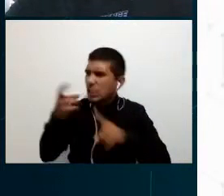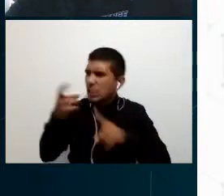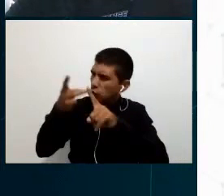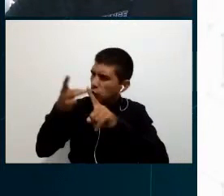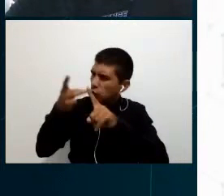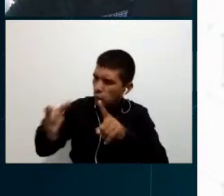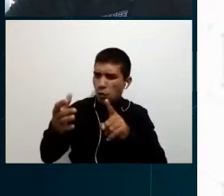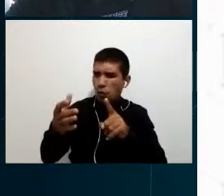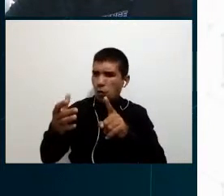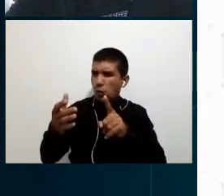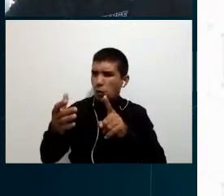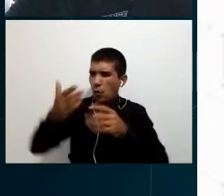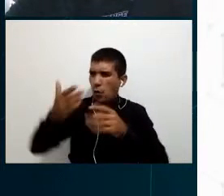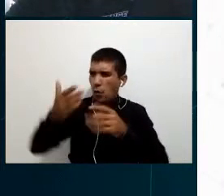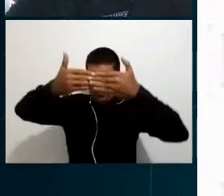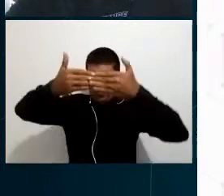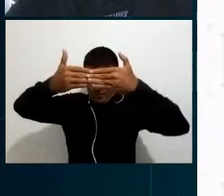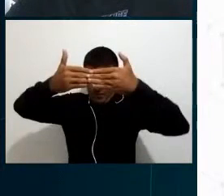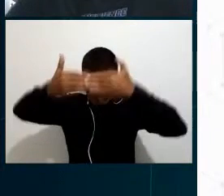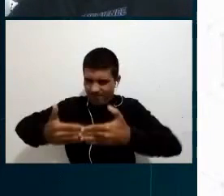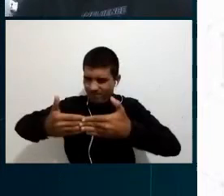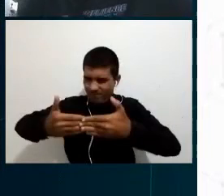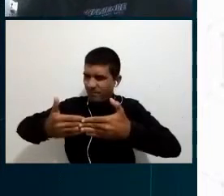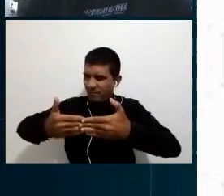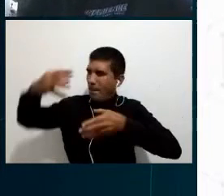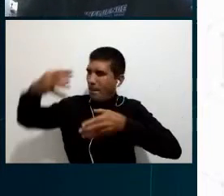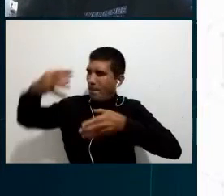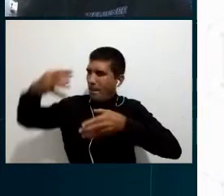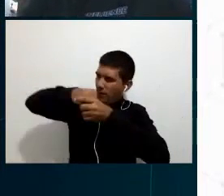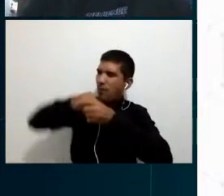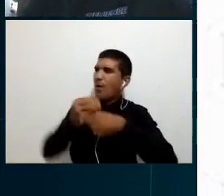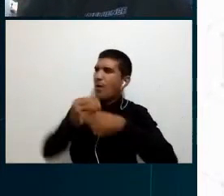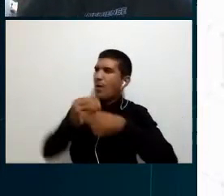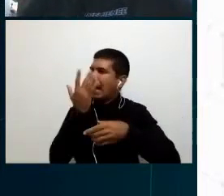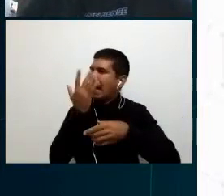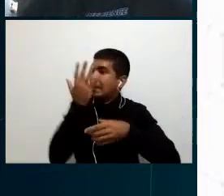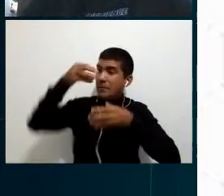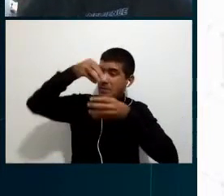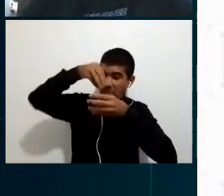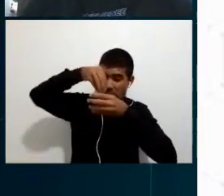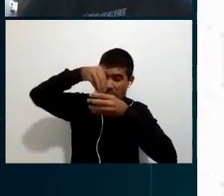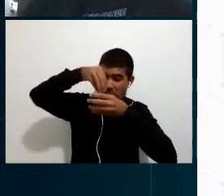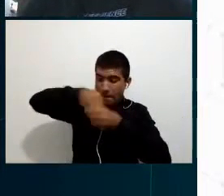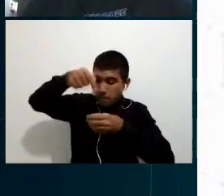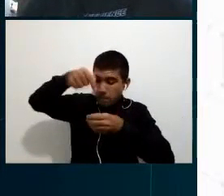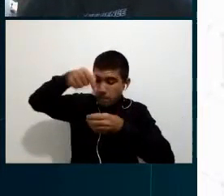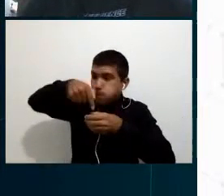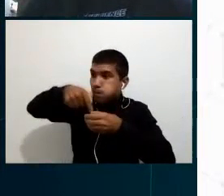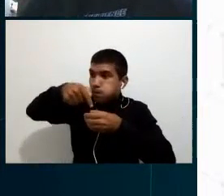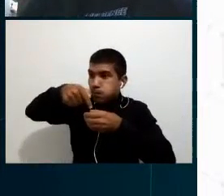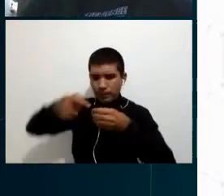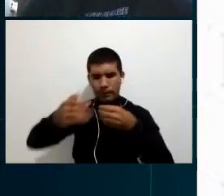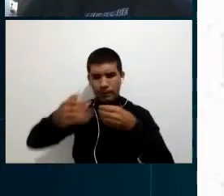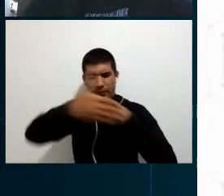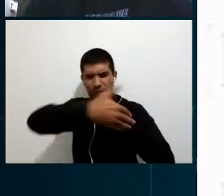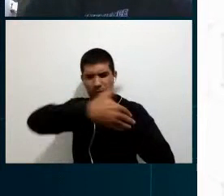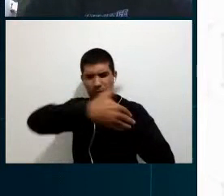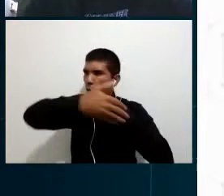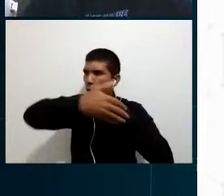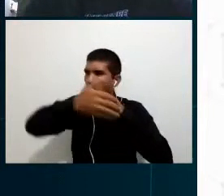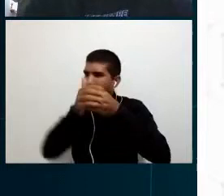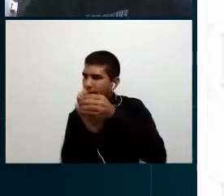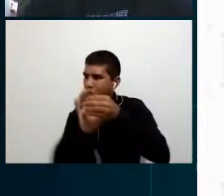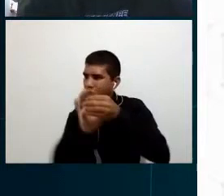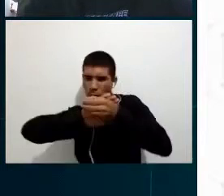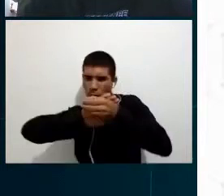o contienen el gas SF6, pues mejoran las condiciones que les exigen por norma. Y